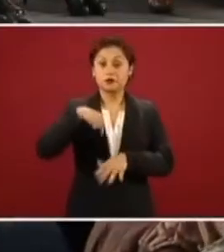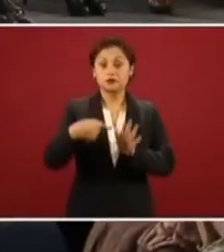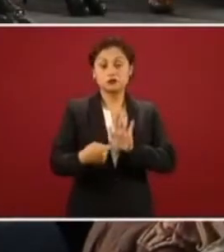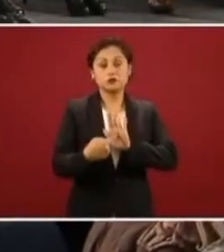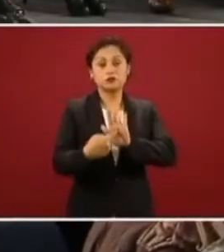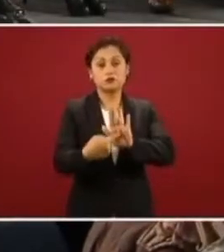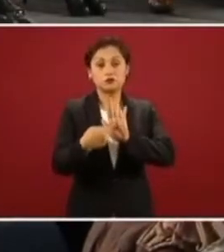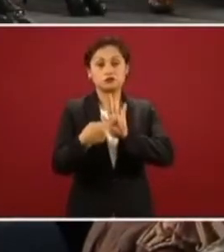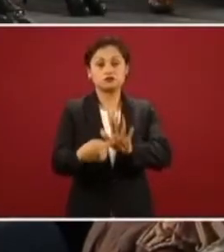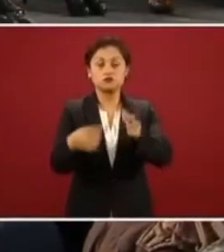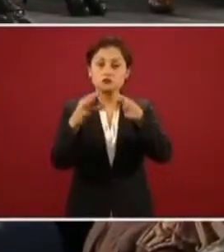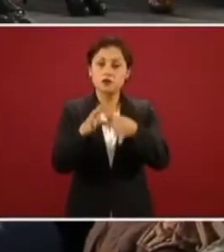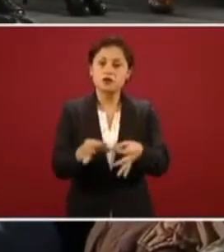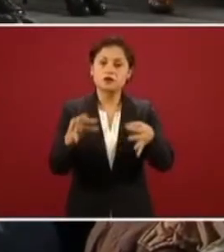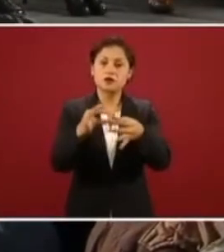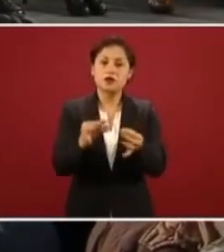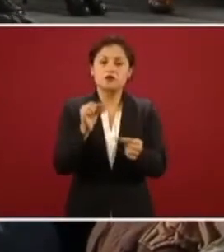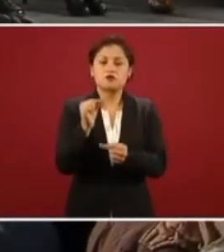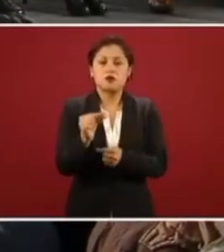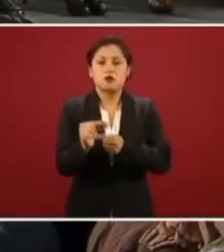algunos detalles